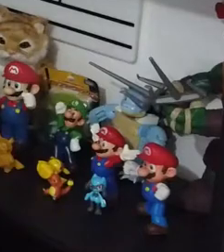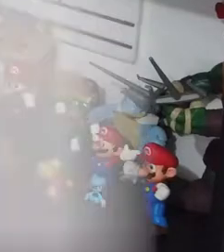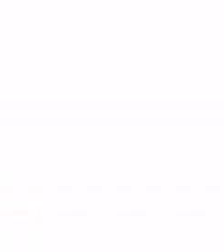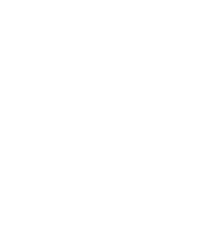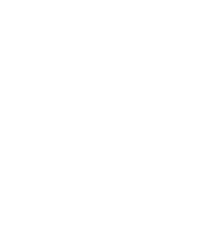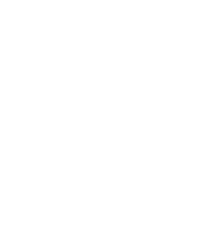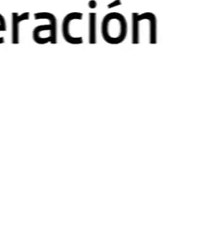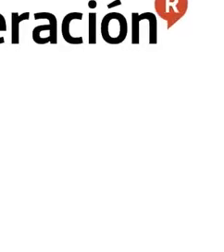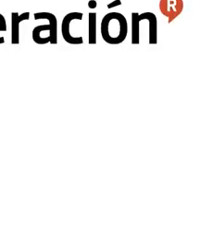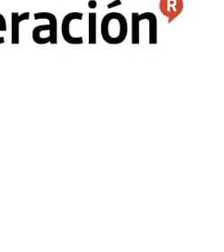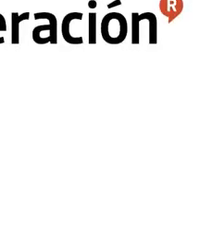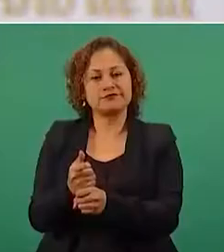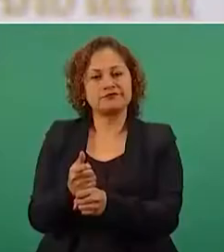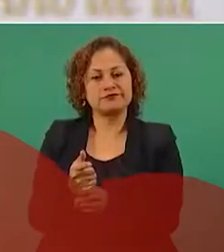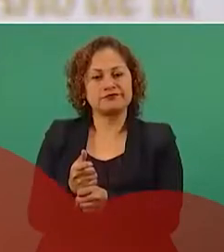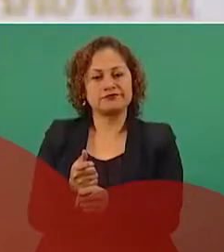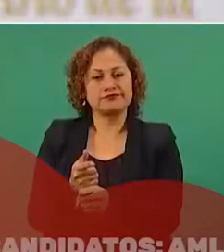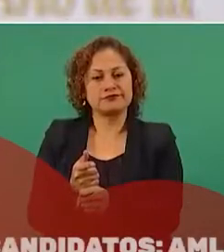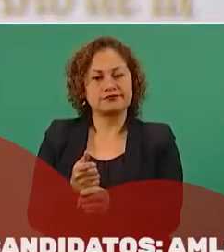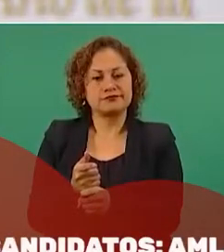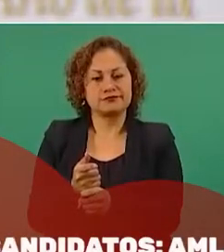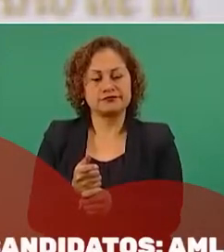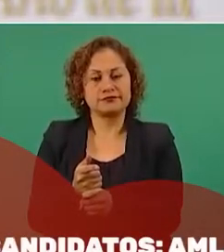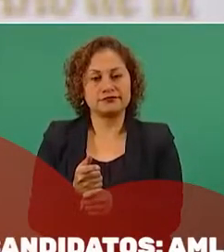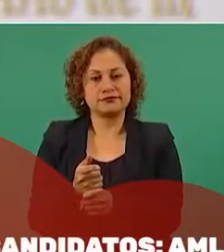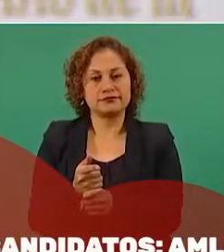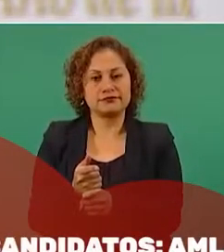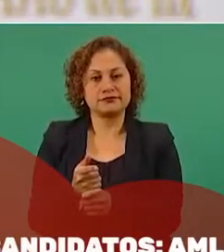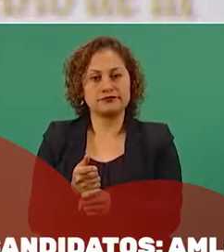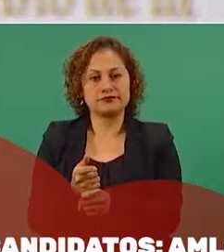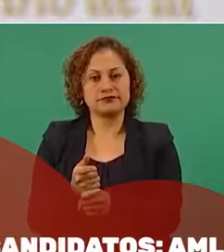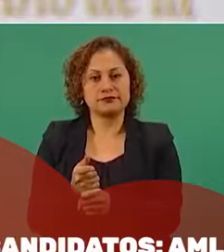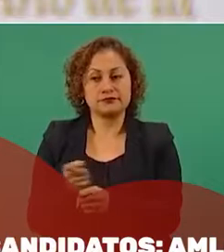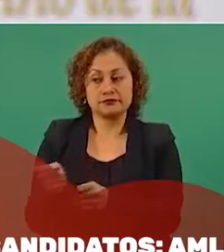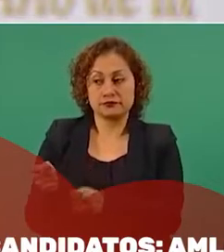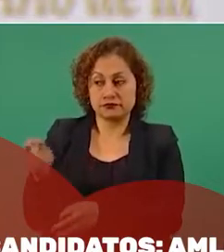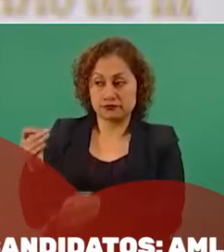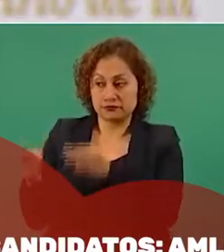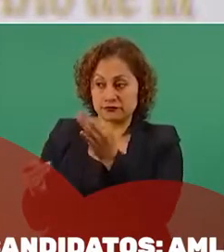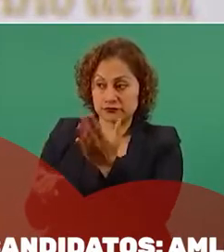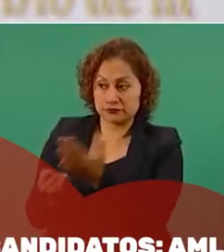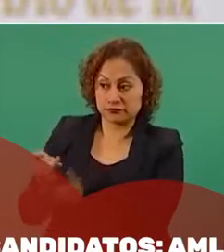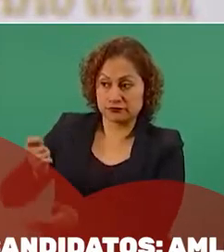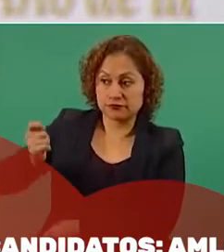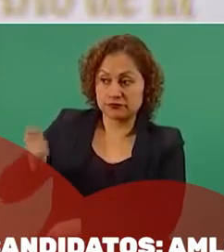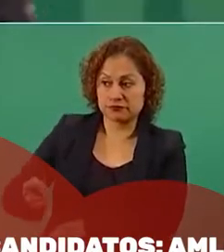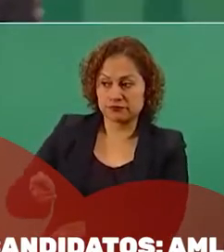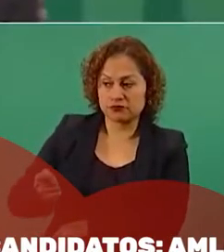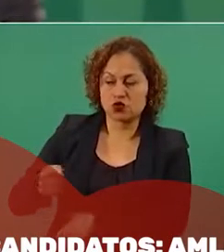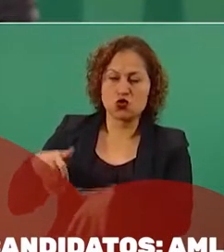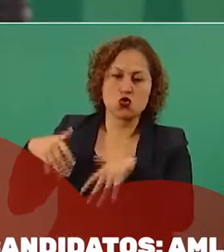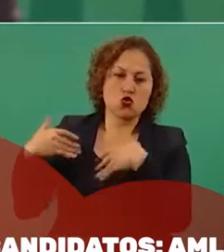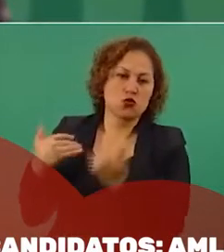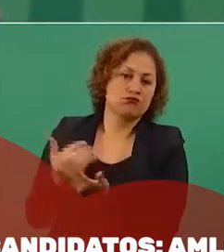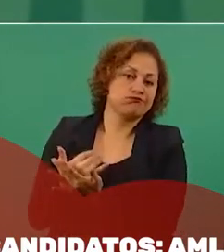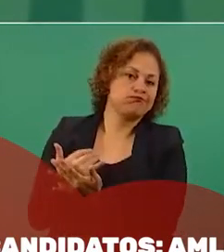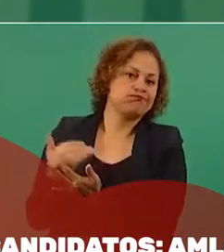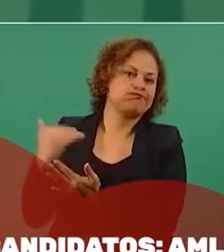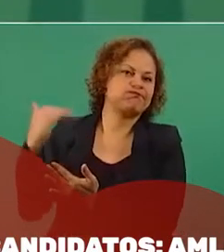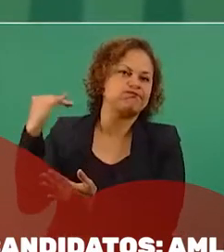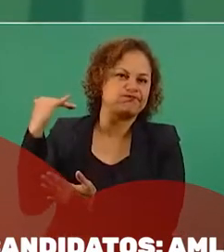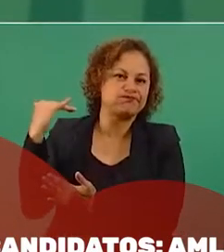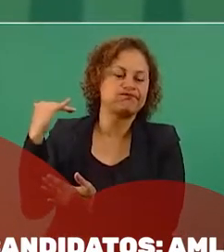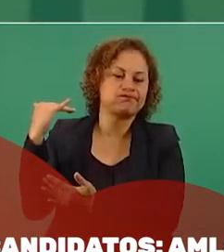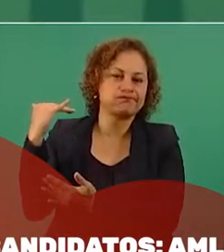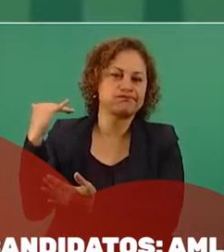Félix Salgado Macedonio. Lo del tribunal es un golpe a la democracia, hay que sustituir candidatos. AMLO. El presidente Andrés Manuel López Obrador acusó a